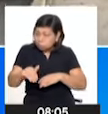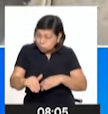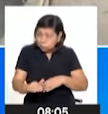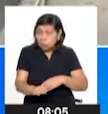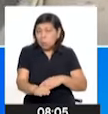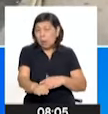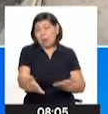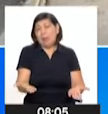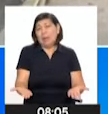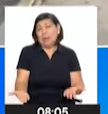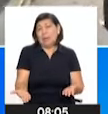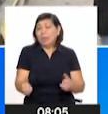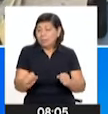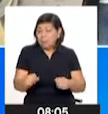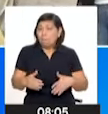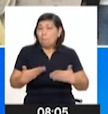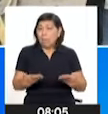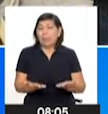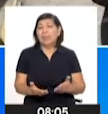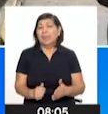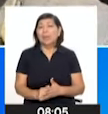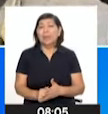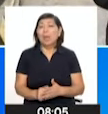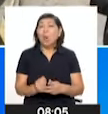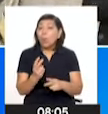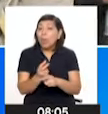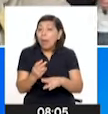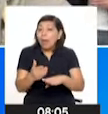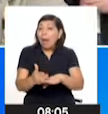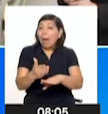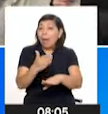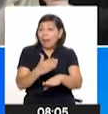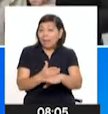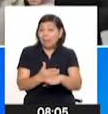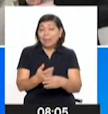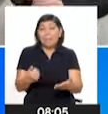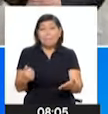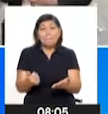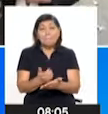que precisamente se pueda evitar, prevenir este